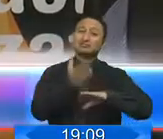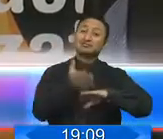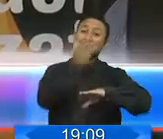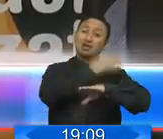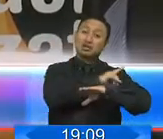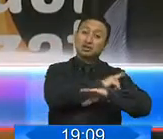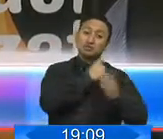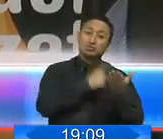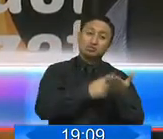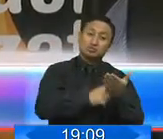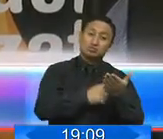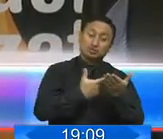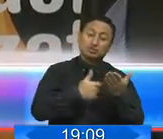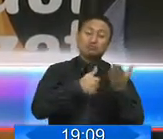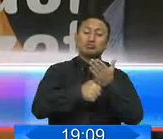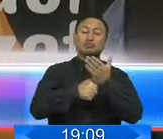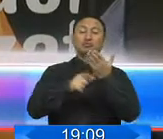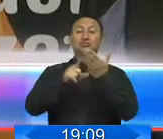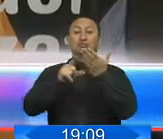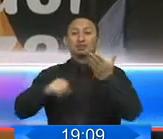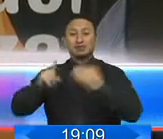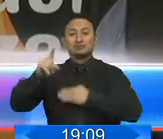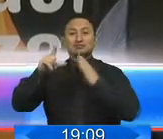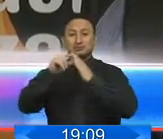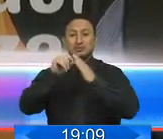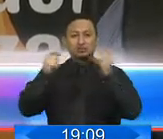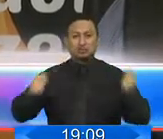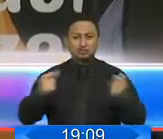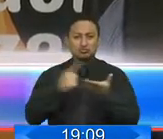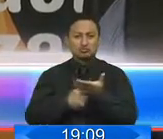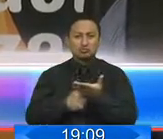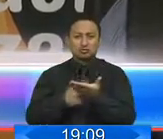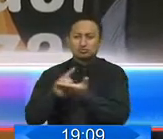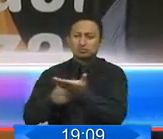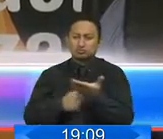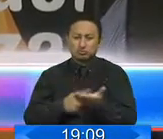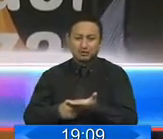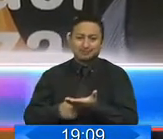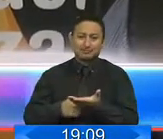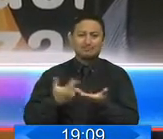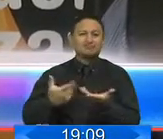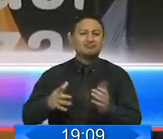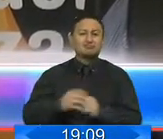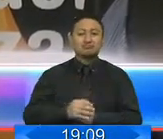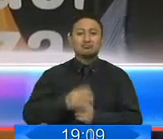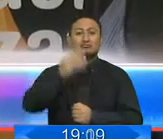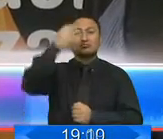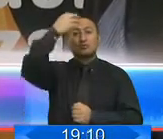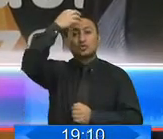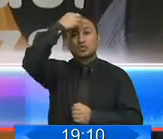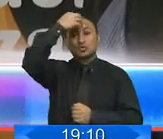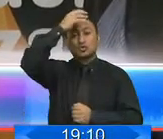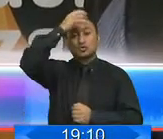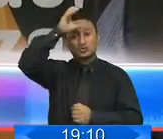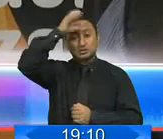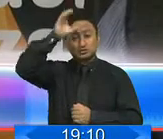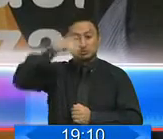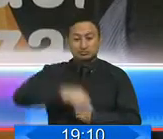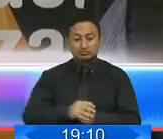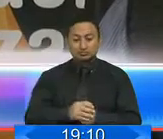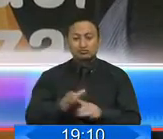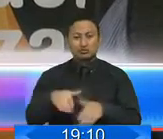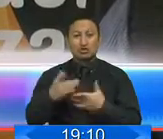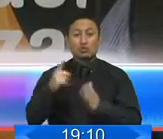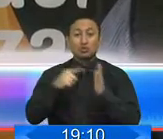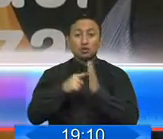el Ministerio de Finanzas y el Servicio de Rentas Internas. El concepto detrás de esto está en no exportar